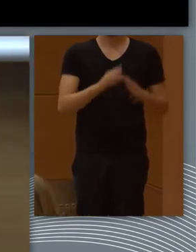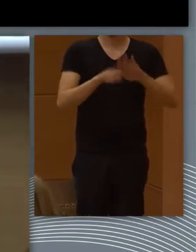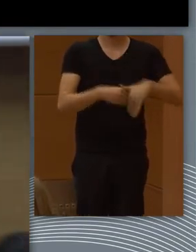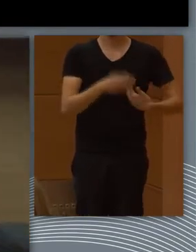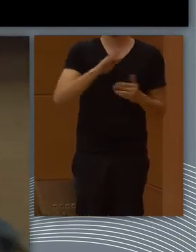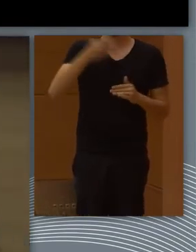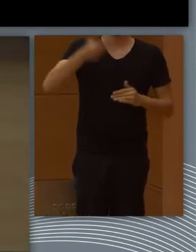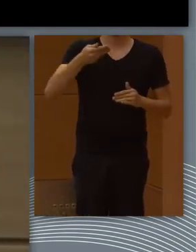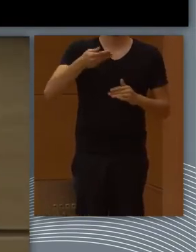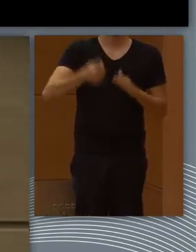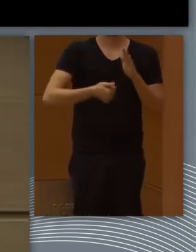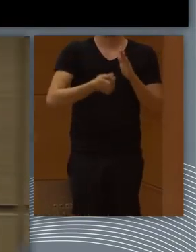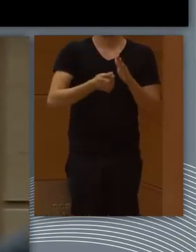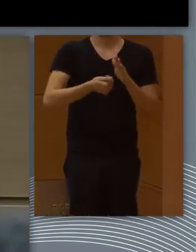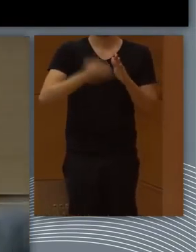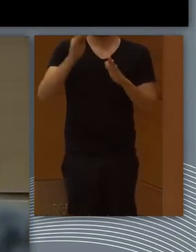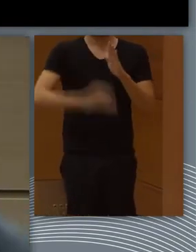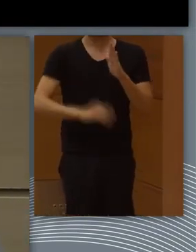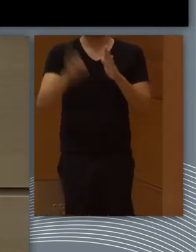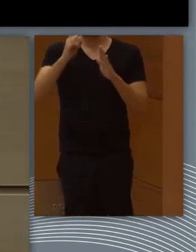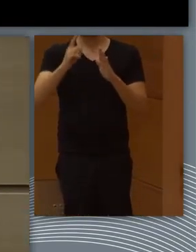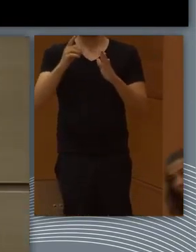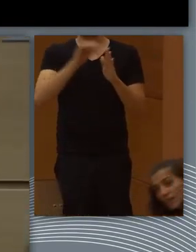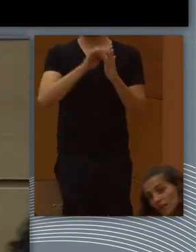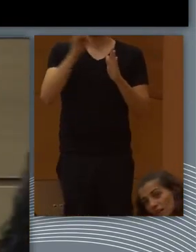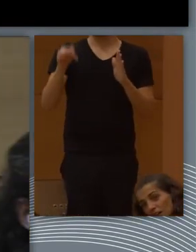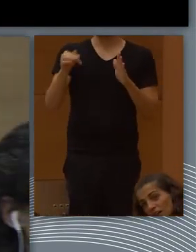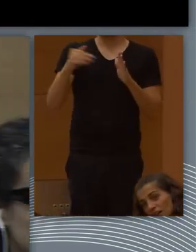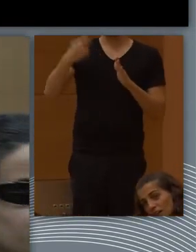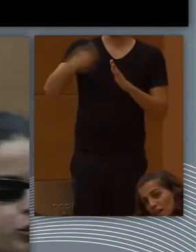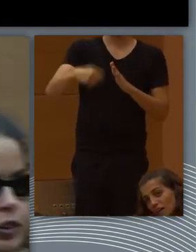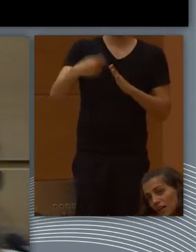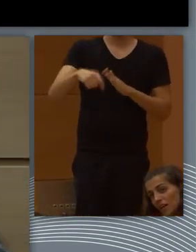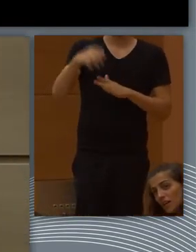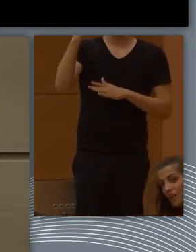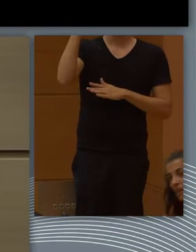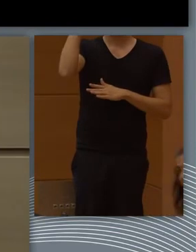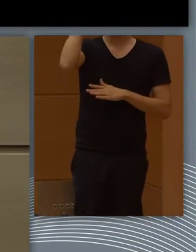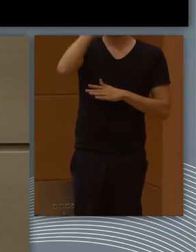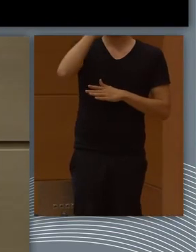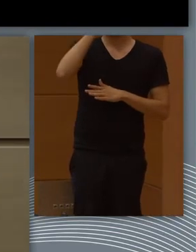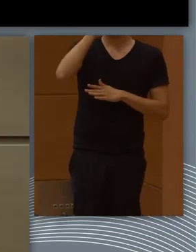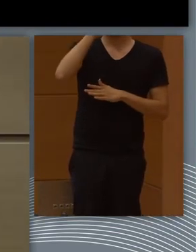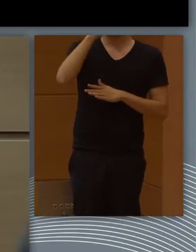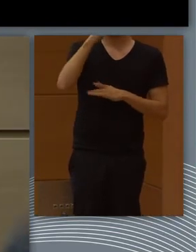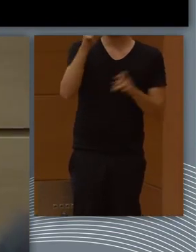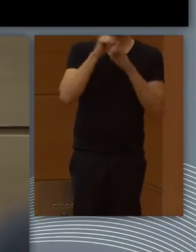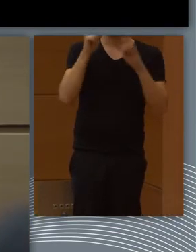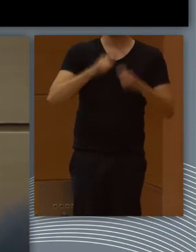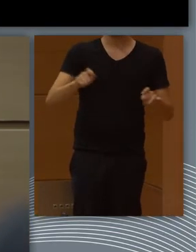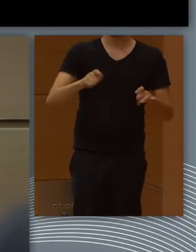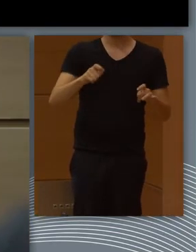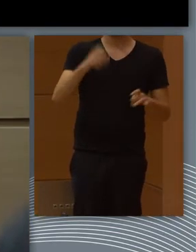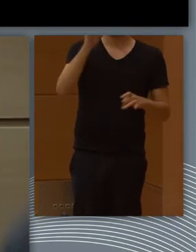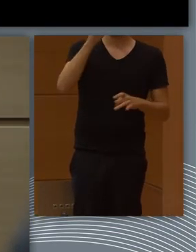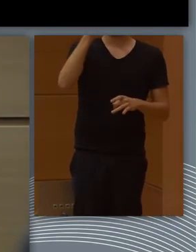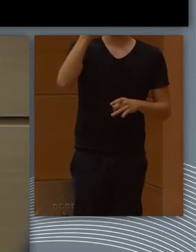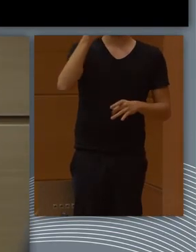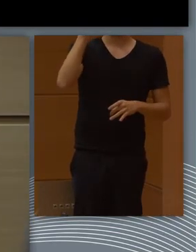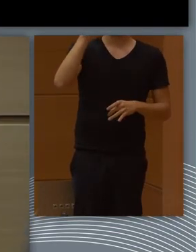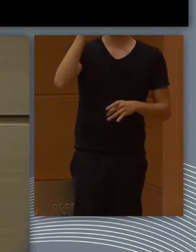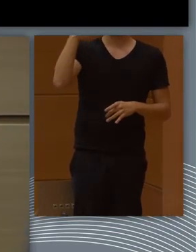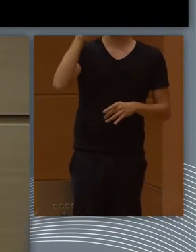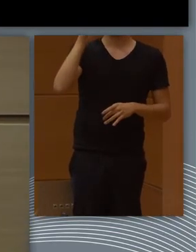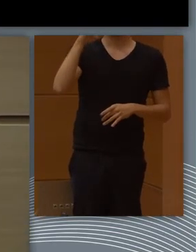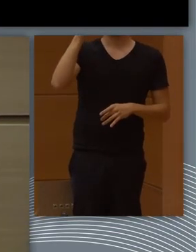Menos importante, nos acompaña Carles Riera, que es presidente de la Fundació Desenvolupament Comunitari